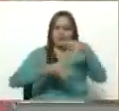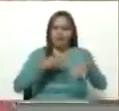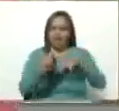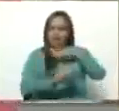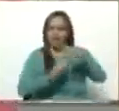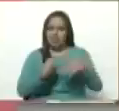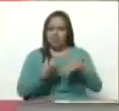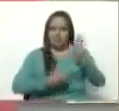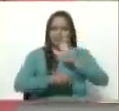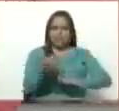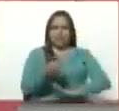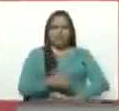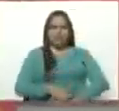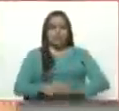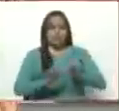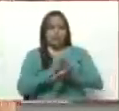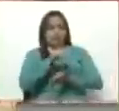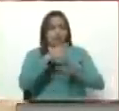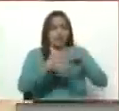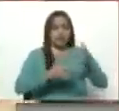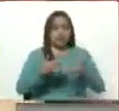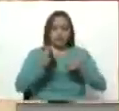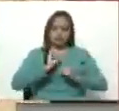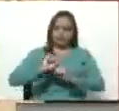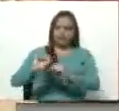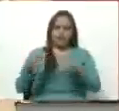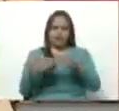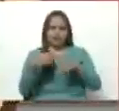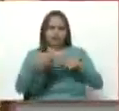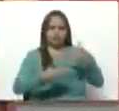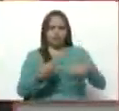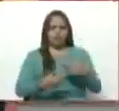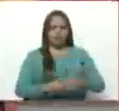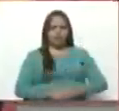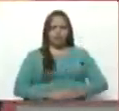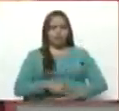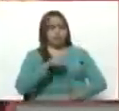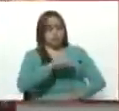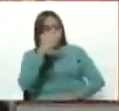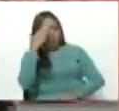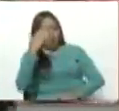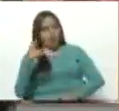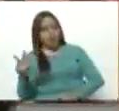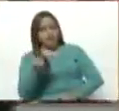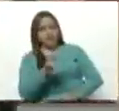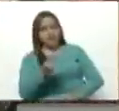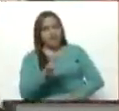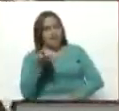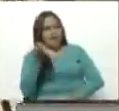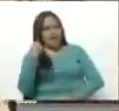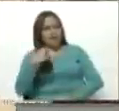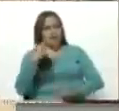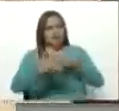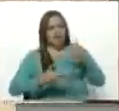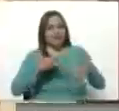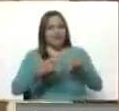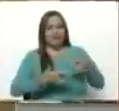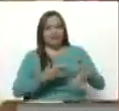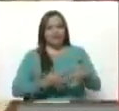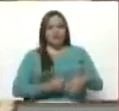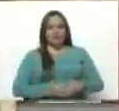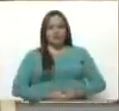detalles en torno a esta operación contra grupos delictivos. Hola, Venezuela, bueno, el día de ayer se realizó una